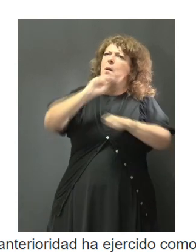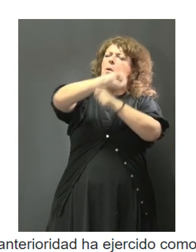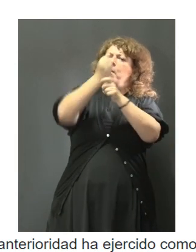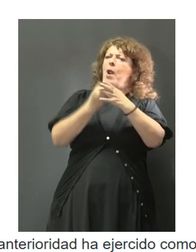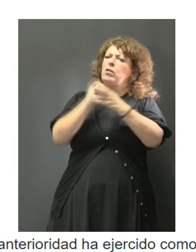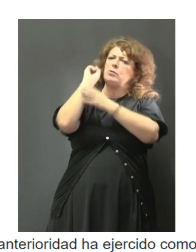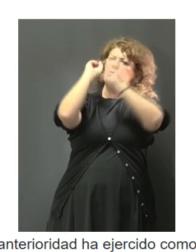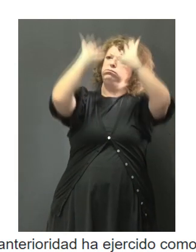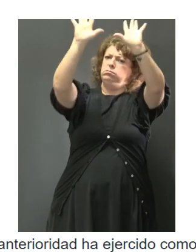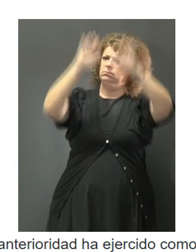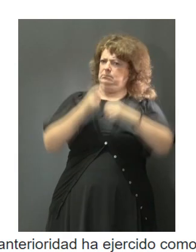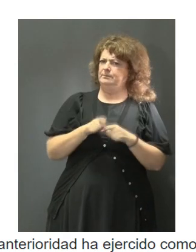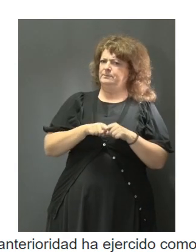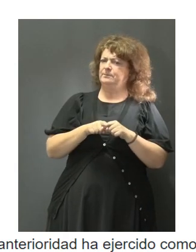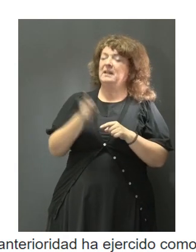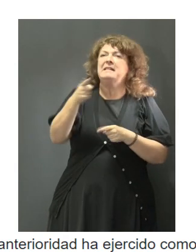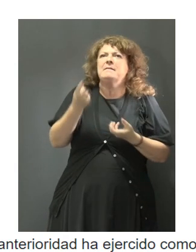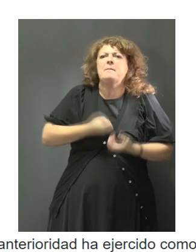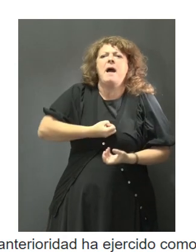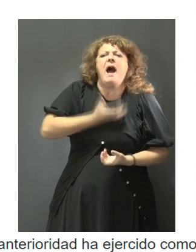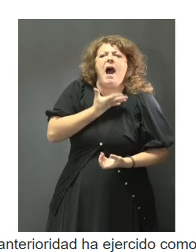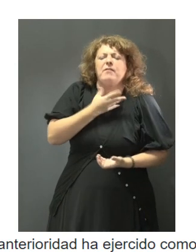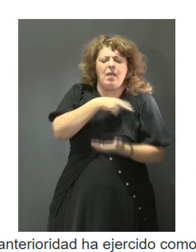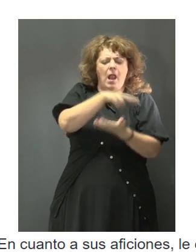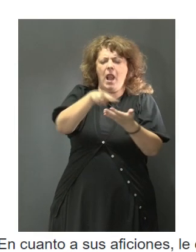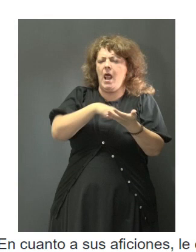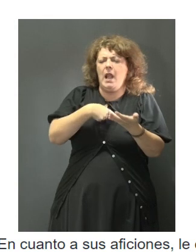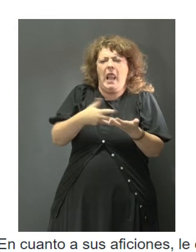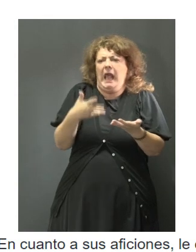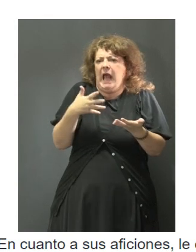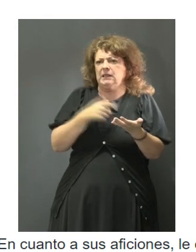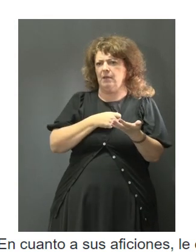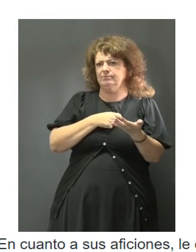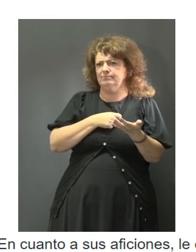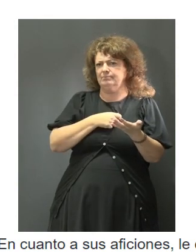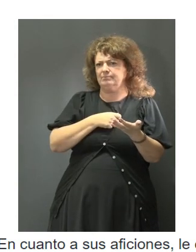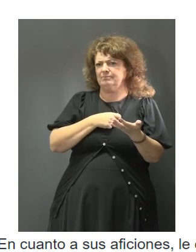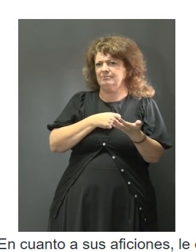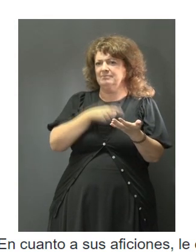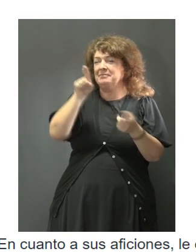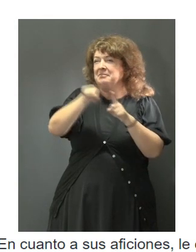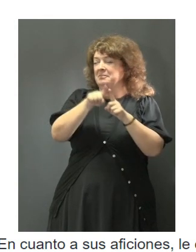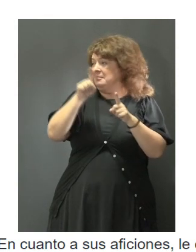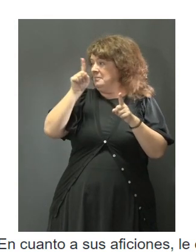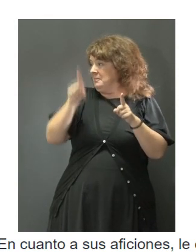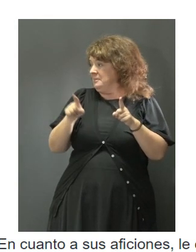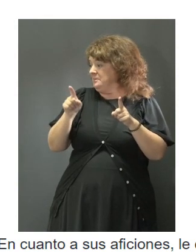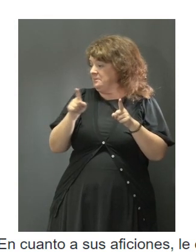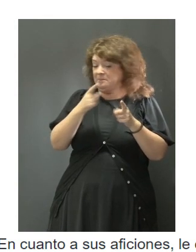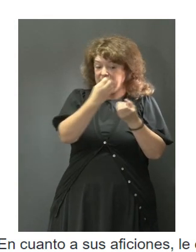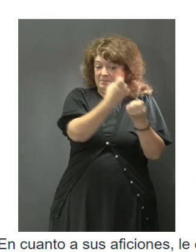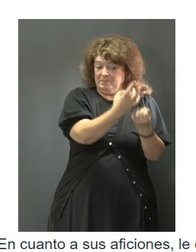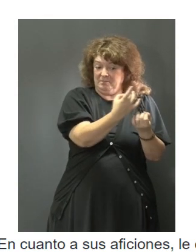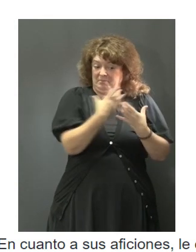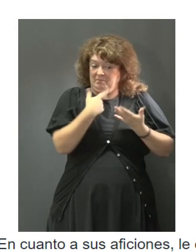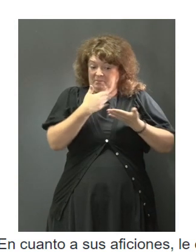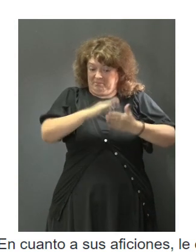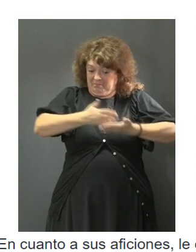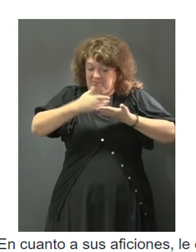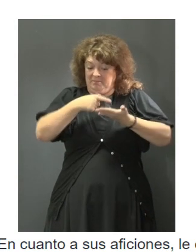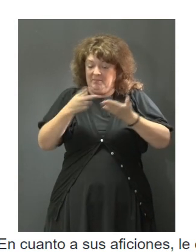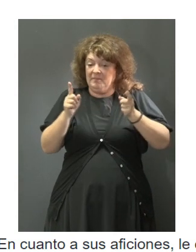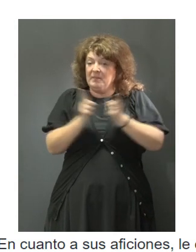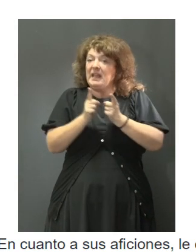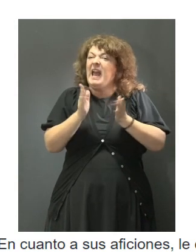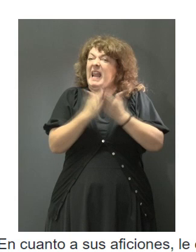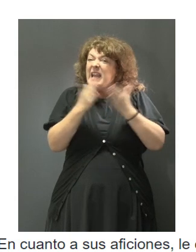también tiene una gran afición por la lectura. Incluso me compartió en esta breve nota el libro